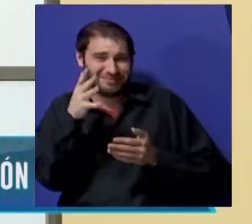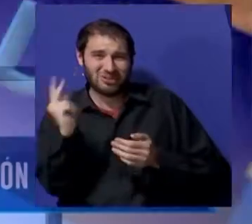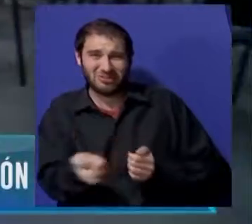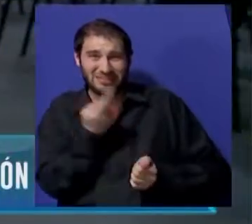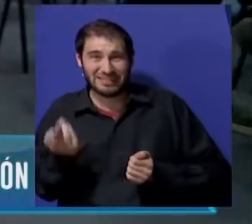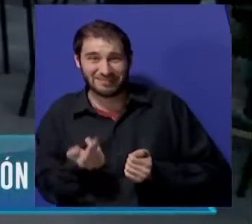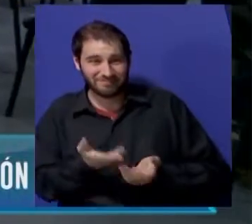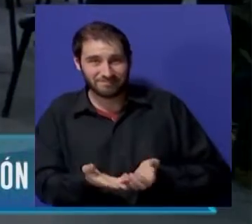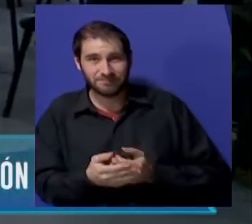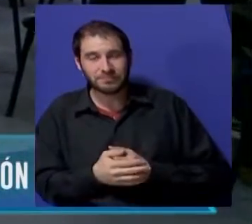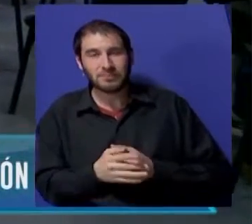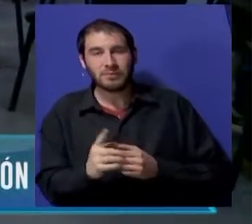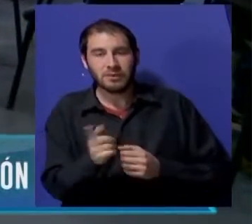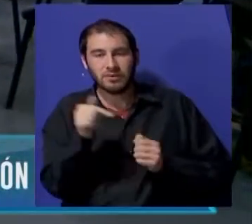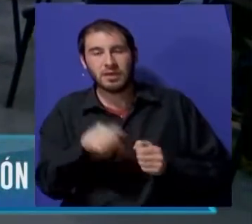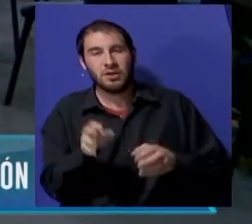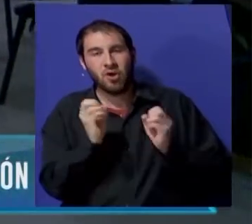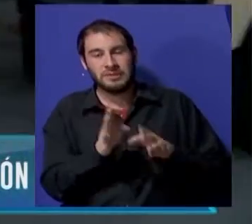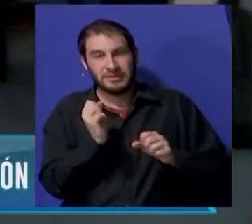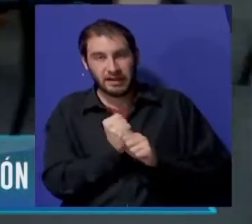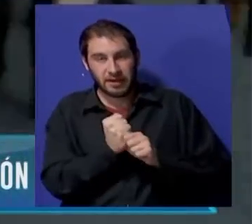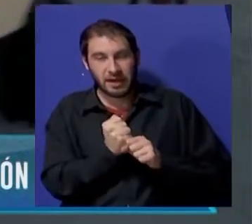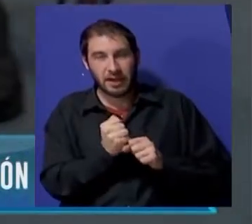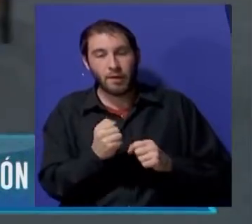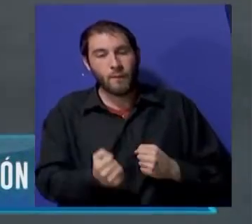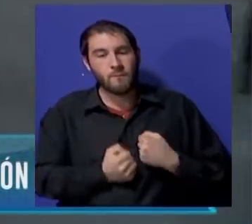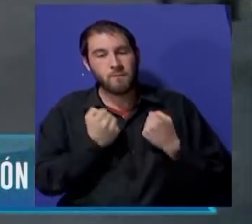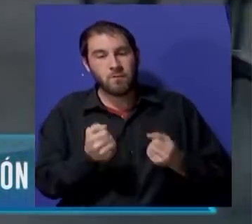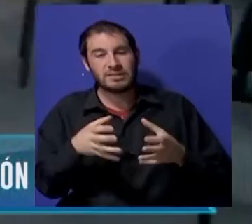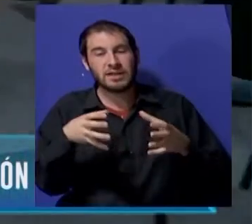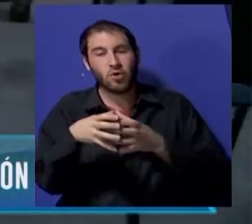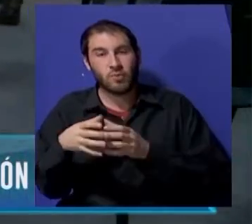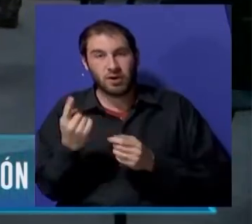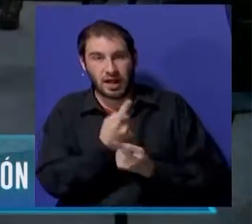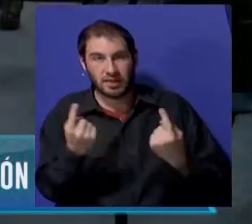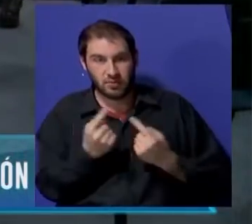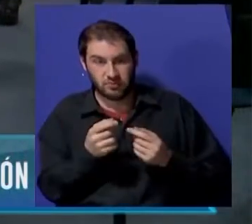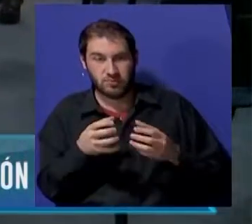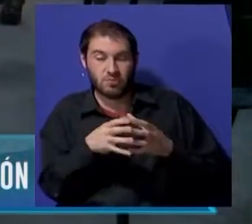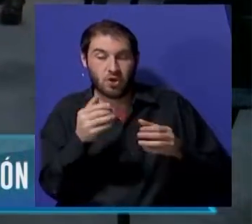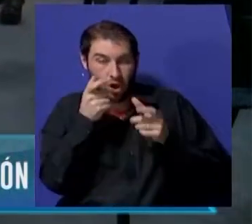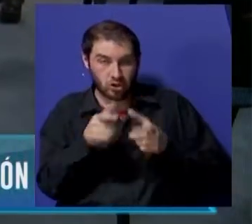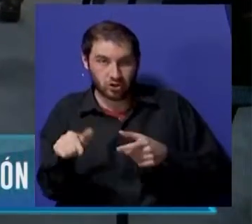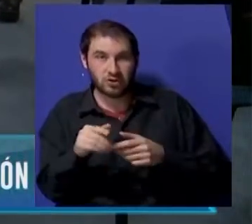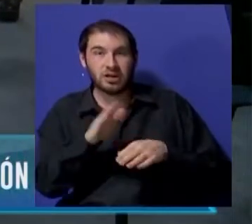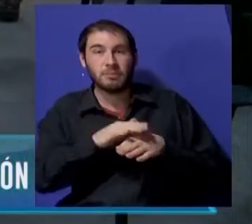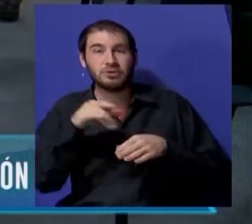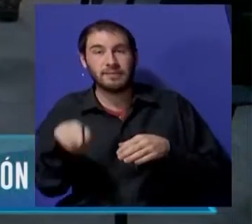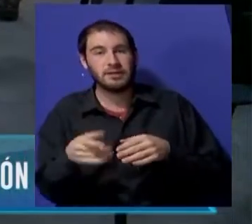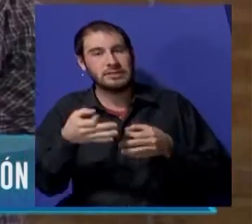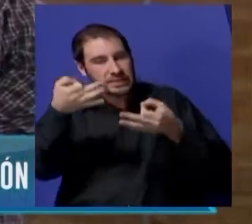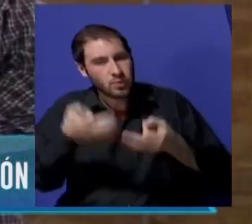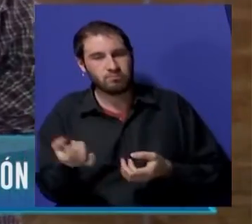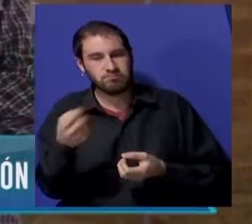Entonces, hay que empezar a trabajar tanto en el fortalecimiento institucional de los organismos de control, que son los que nos dan garantías